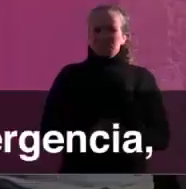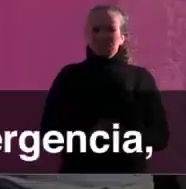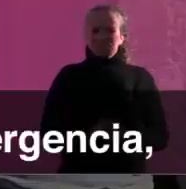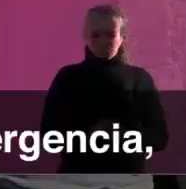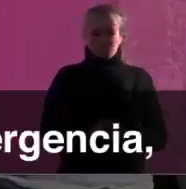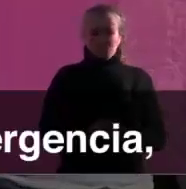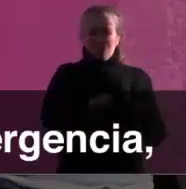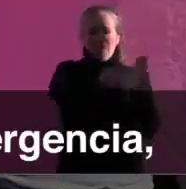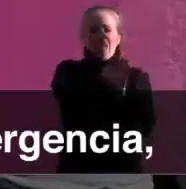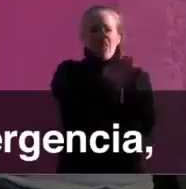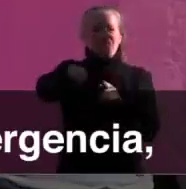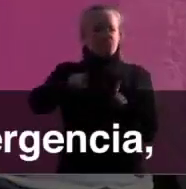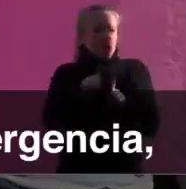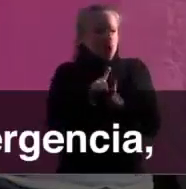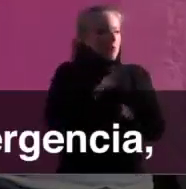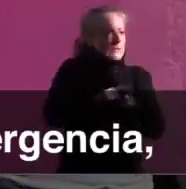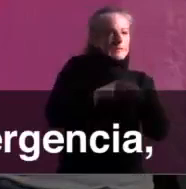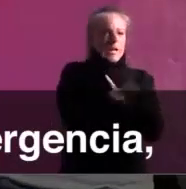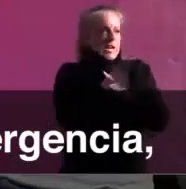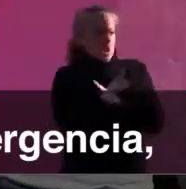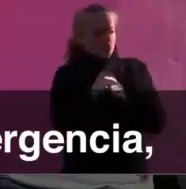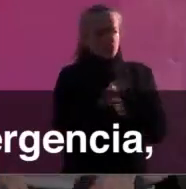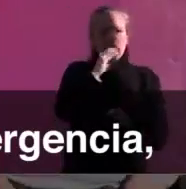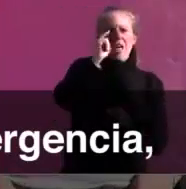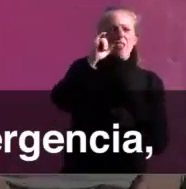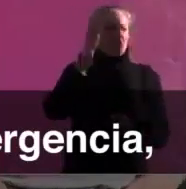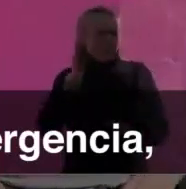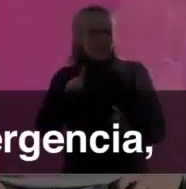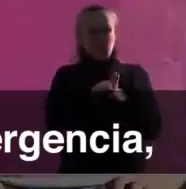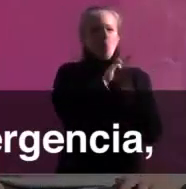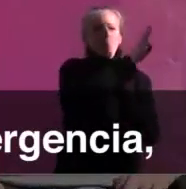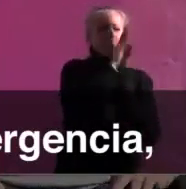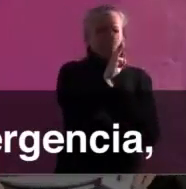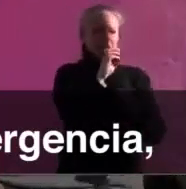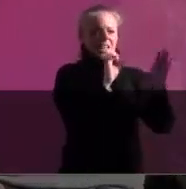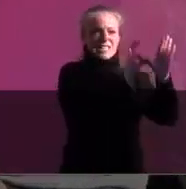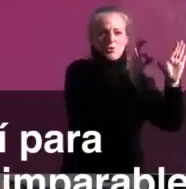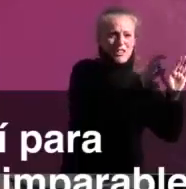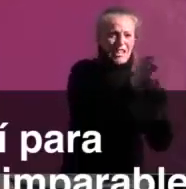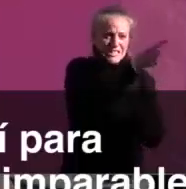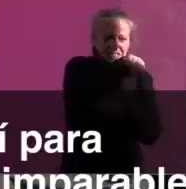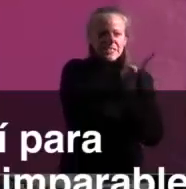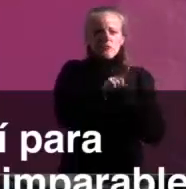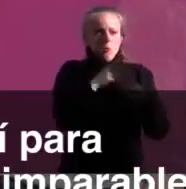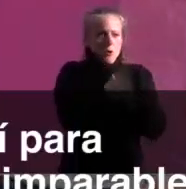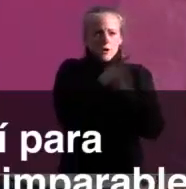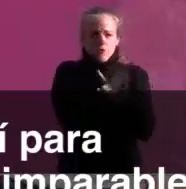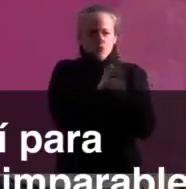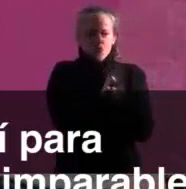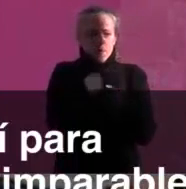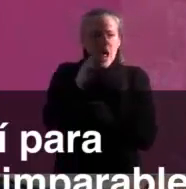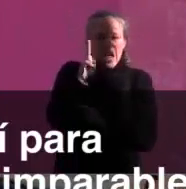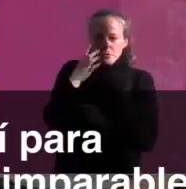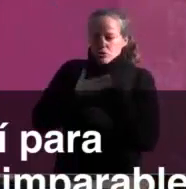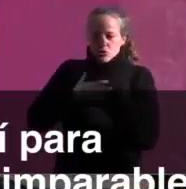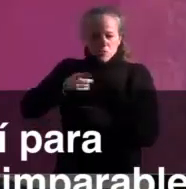La derecha se ha puesto muy nerviosa. Convergència, el PP, Ciutadans están muy nerviosos con el hecho de ver que hemos llegado aquí para